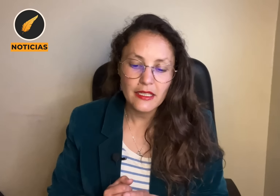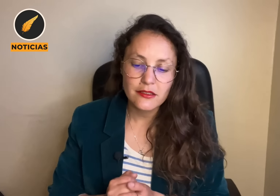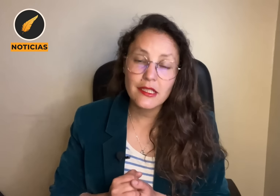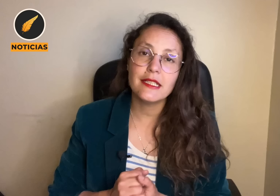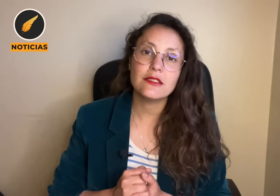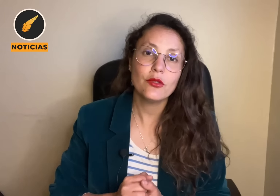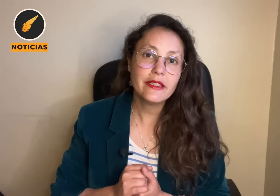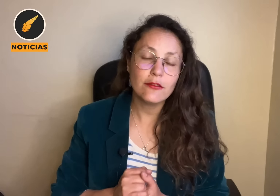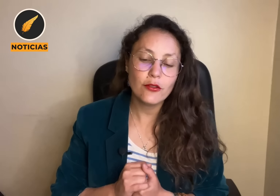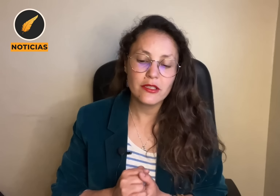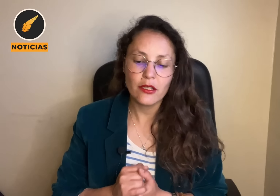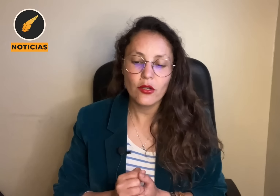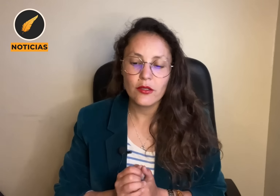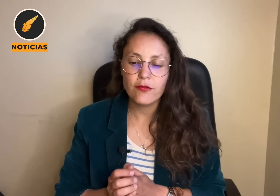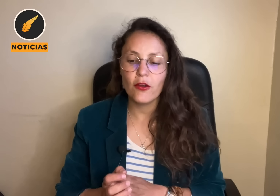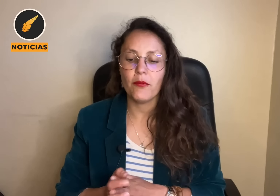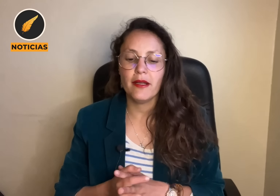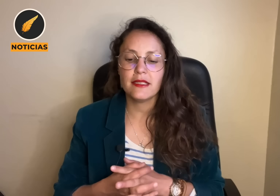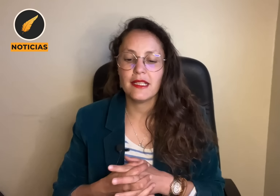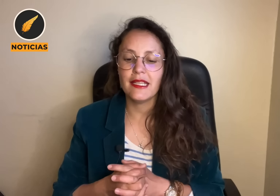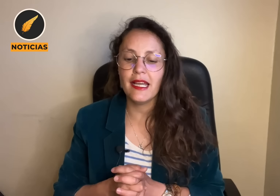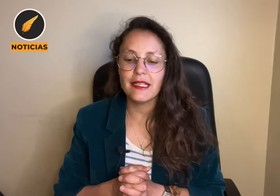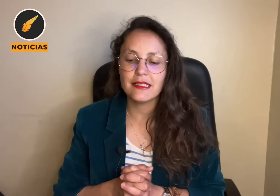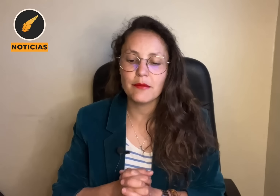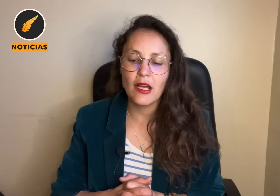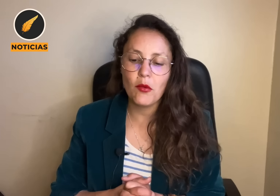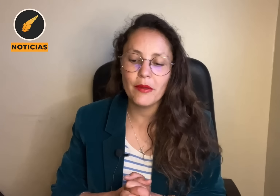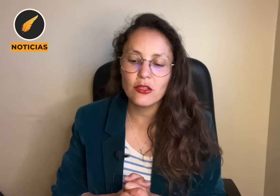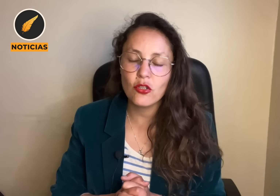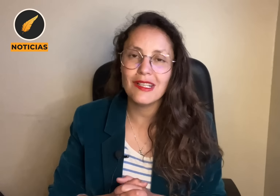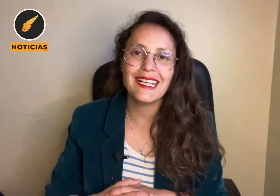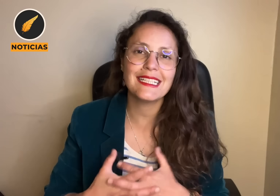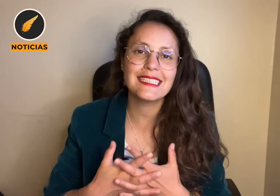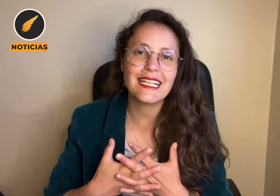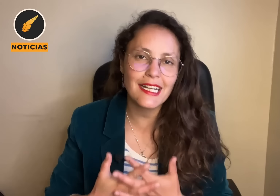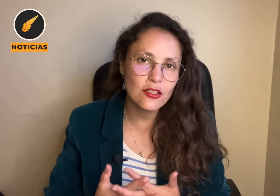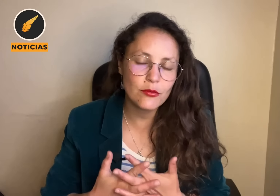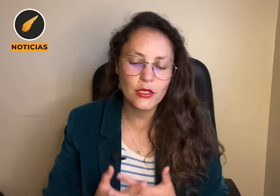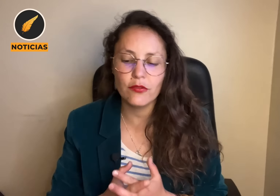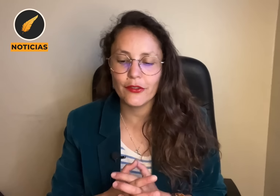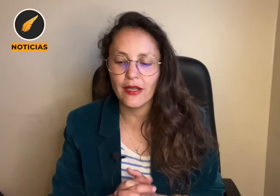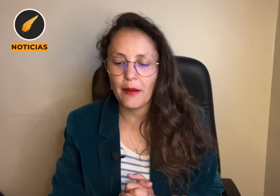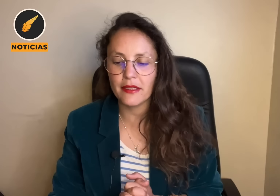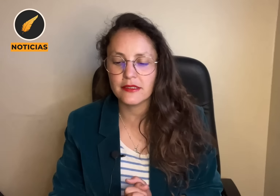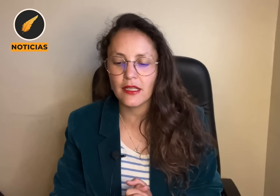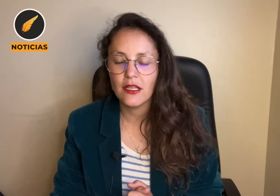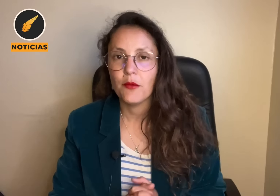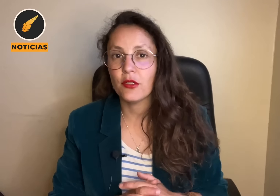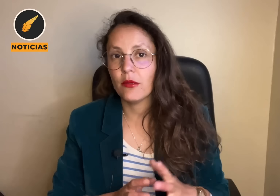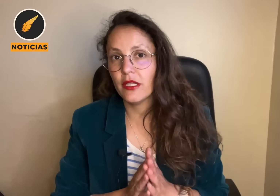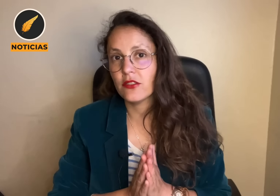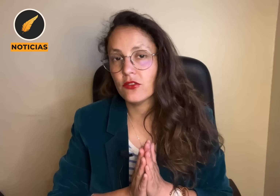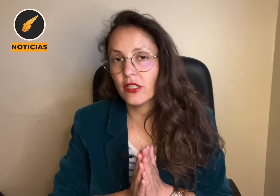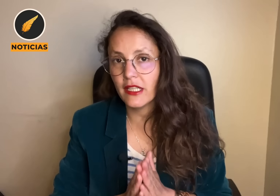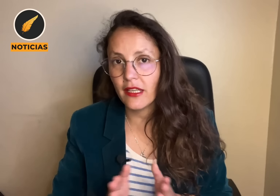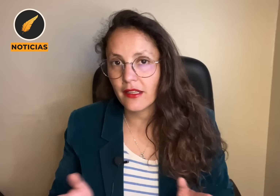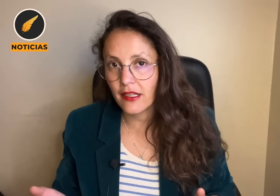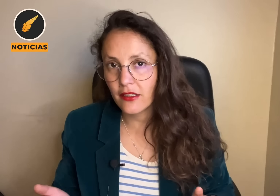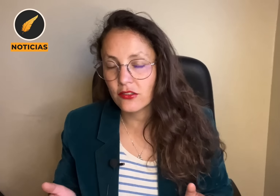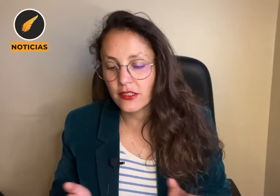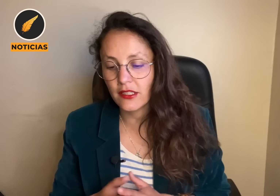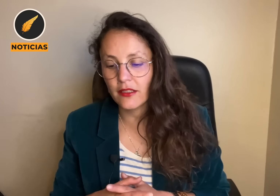Y tres, nuestras fuentes nos informan que ya en determinado momento le cerraron los micrófonos a la prensa porque Boric no